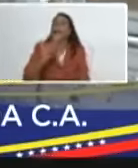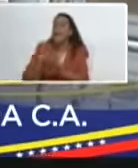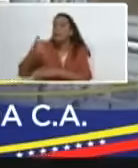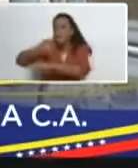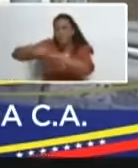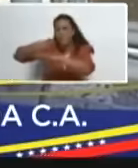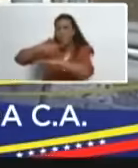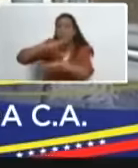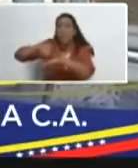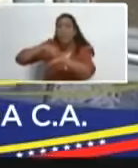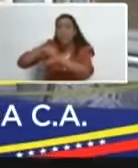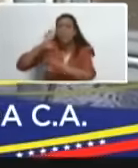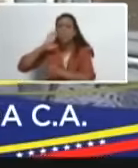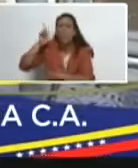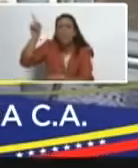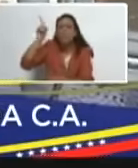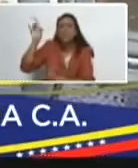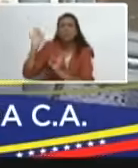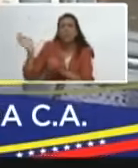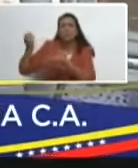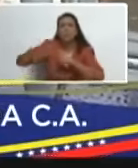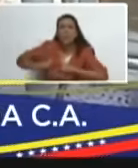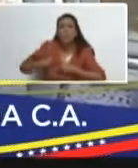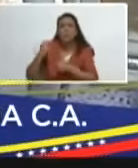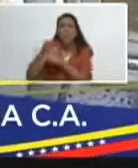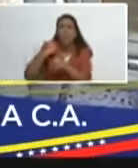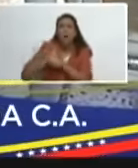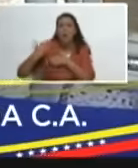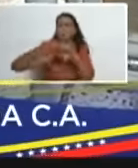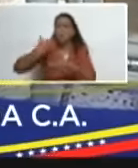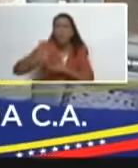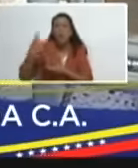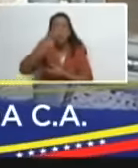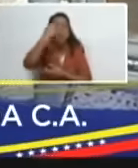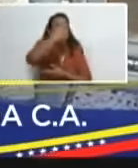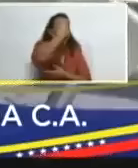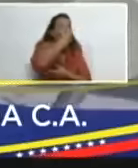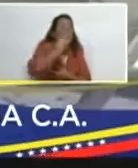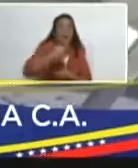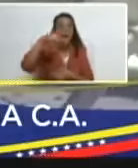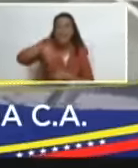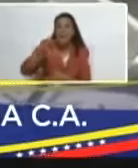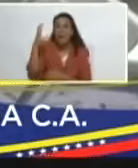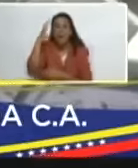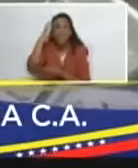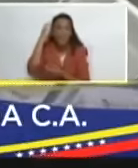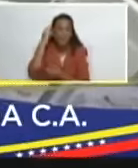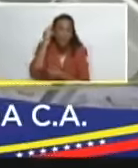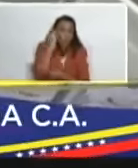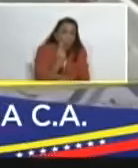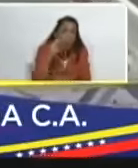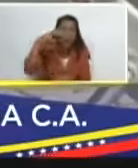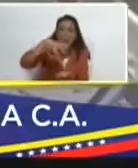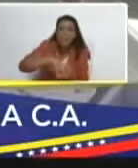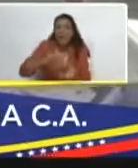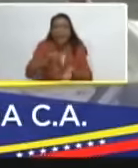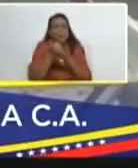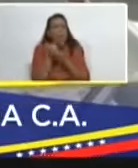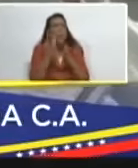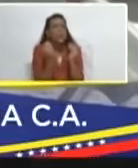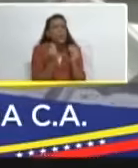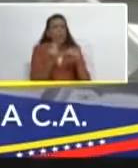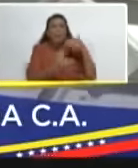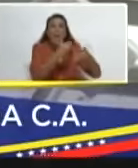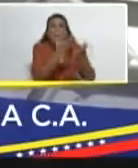ministro Wilmar Castro Soteldo, porque el equipo hace una gestión extraordinaria aquí en el Estado Bolívar, el cual nos ha ayudado muchísimo